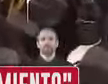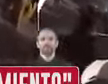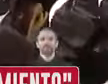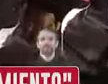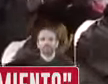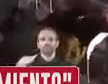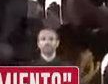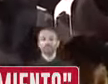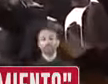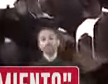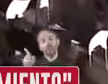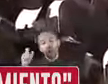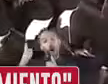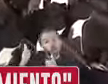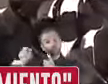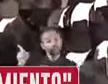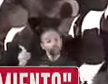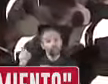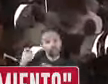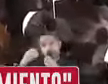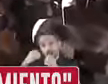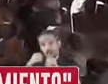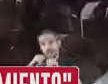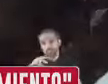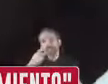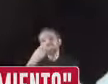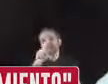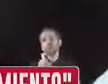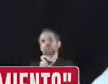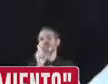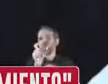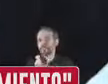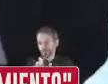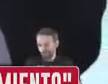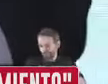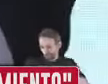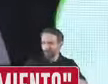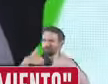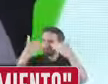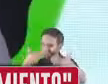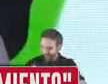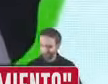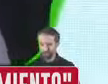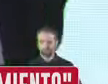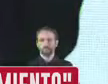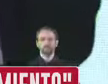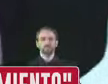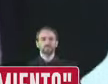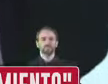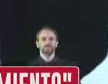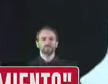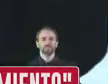y así fue bueno ahí empezó la segunda parte del sainete a los que